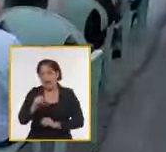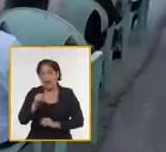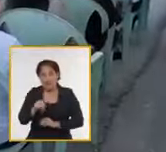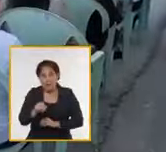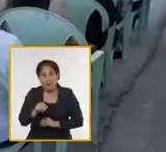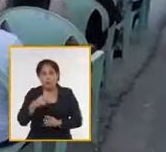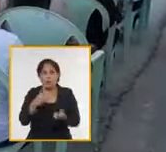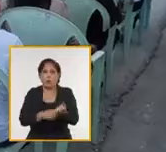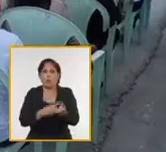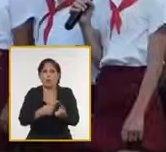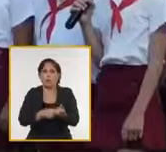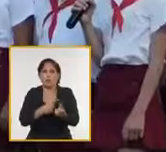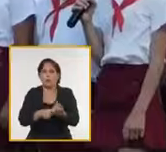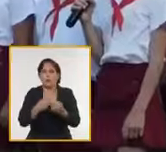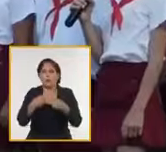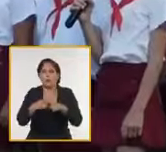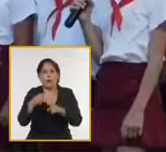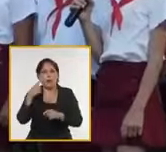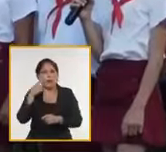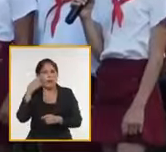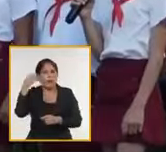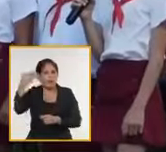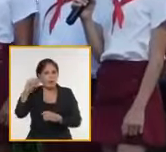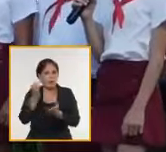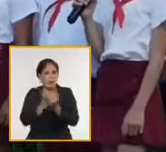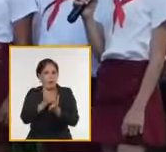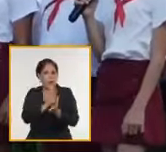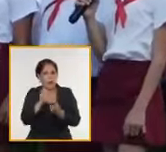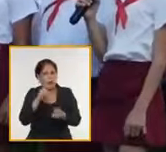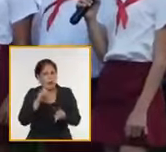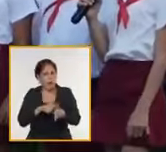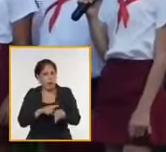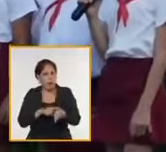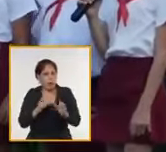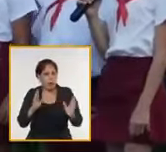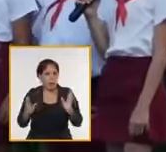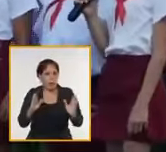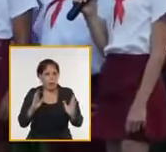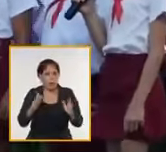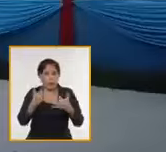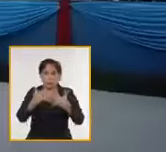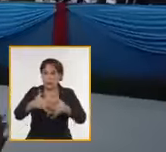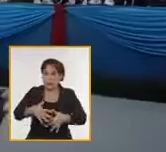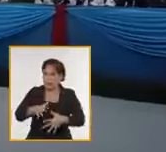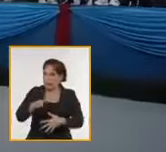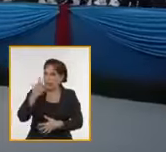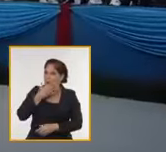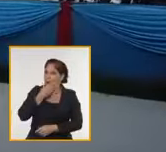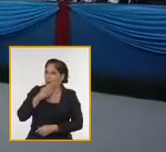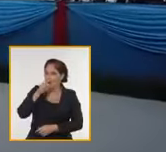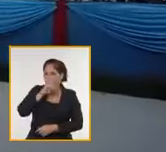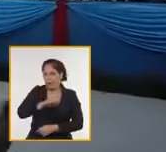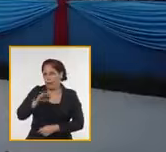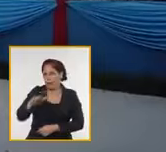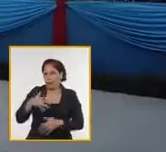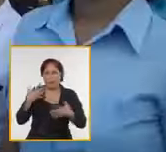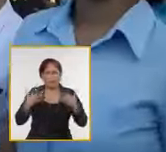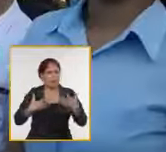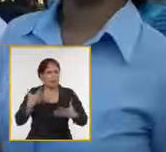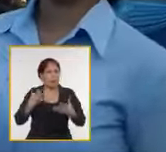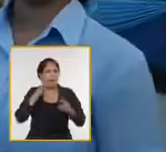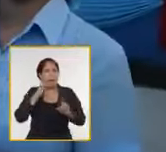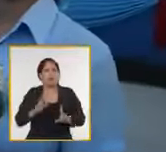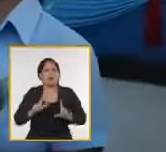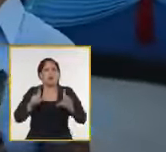la tradición local con la visión educativa para el nuevo periodo. La ceremonia, animada por los más jóvenes, sirvió también para reconocer